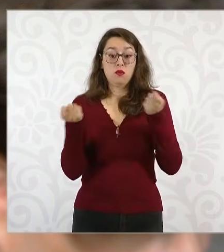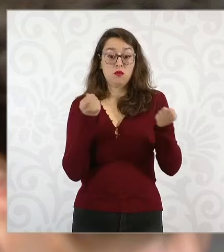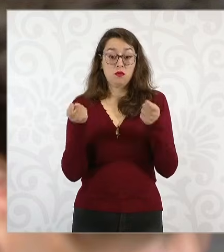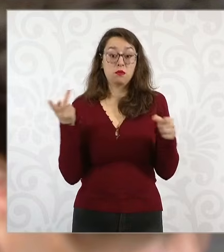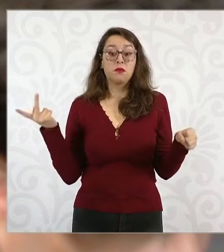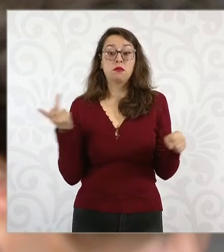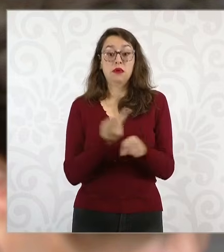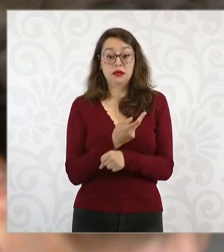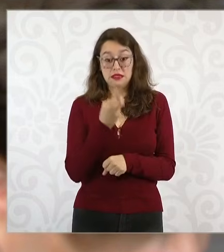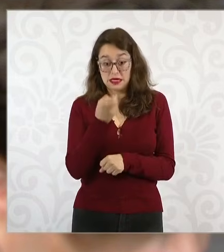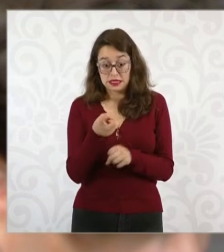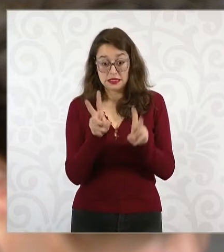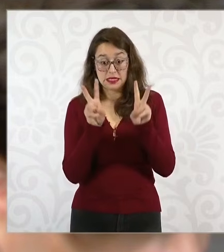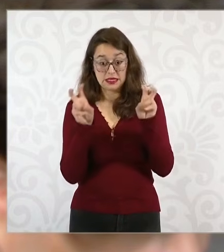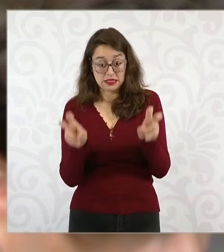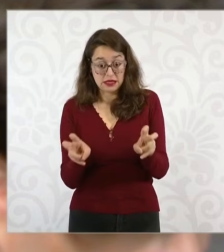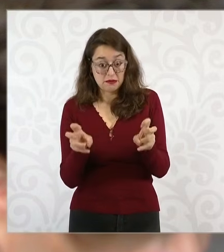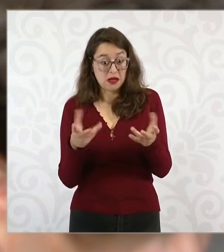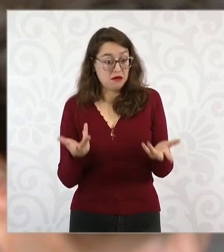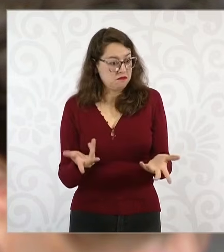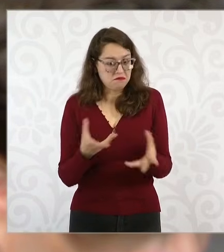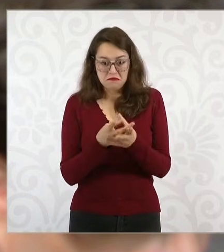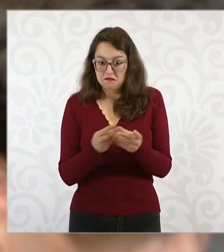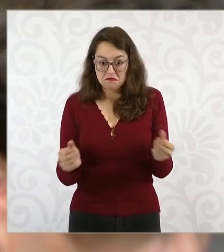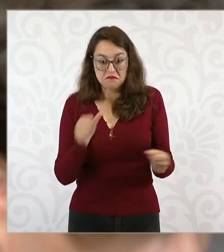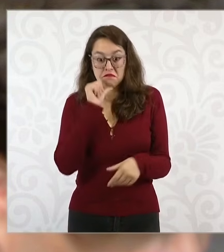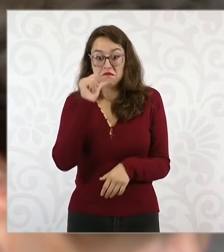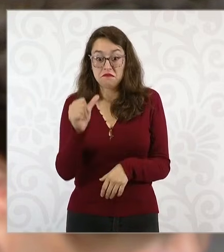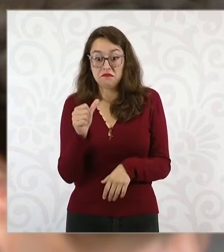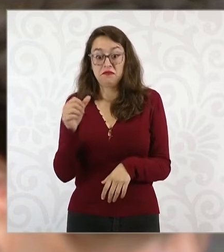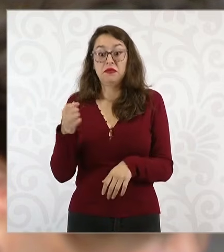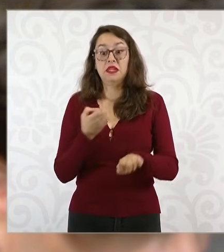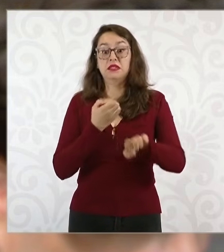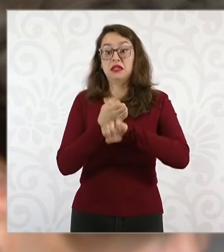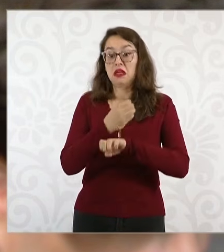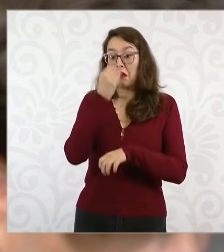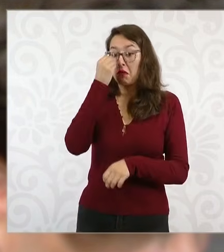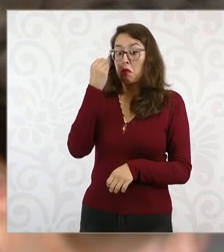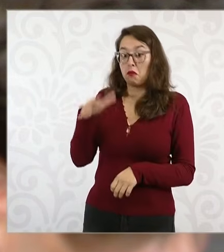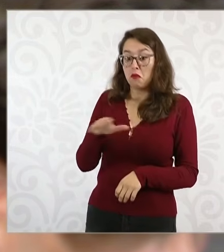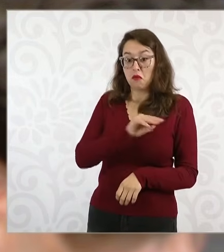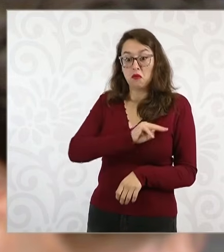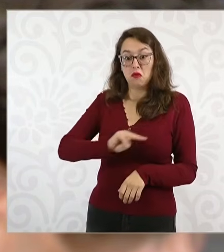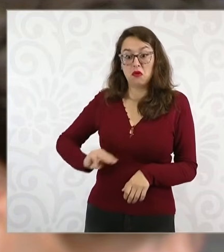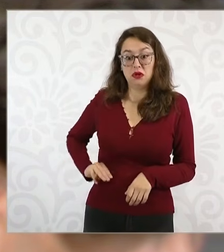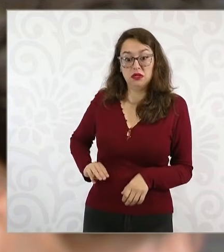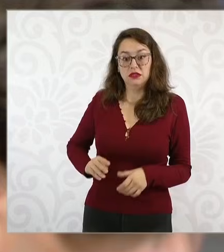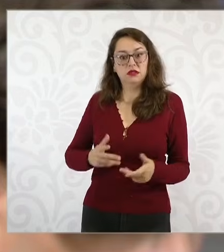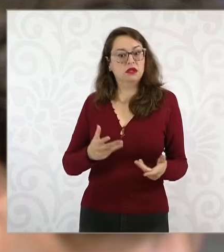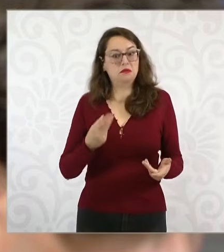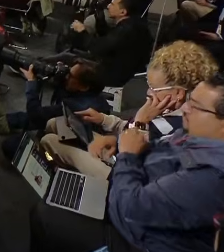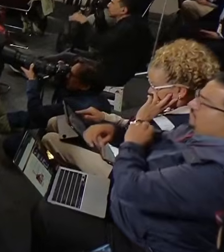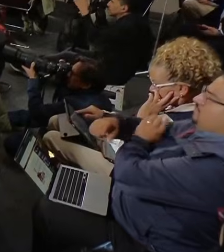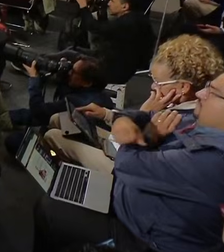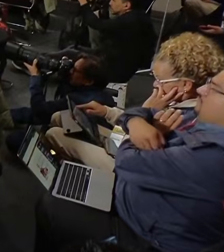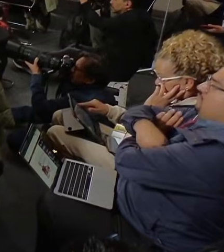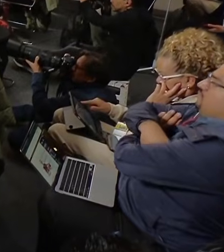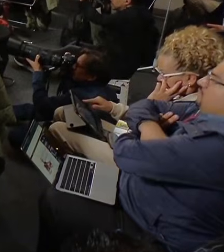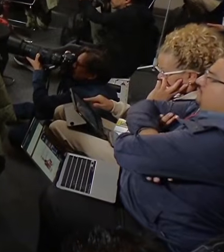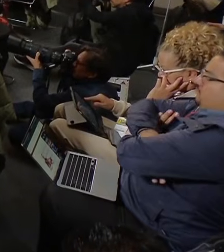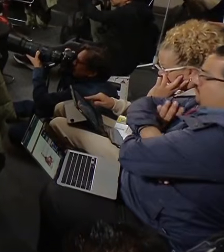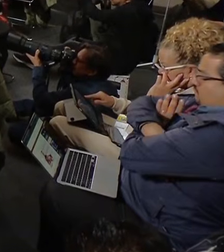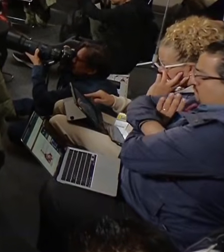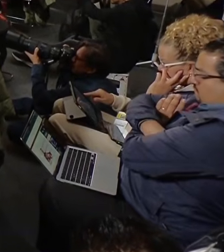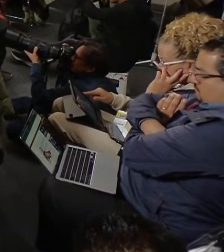se resuelve el tema, hay un gobierno estatal que le echa la culpa al municipio y a cualquier actor político sin meter